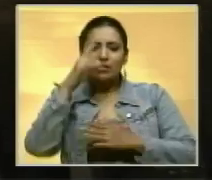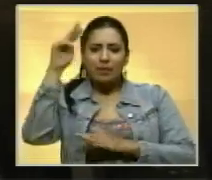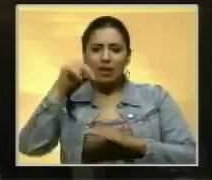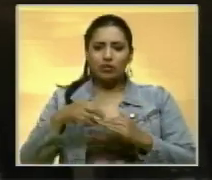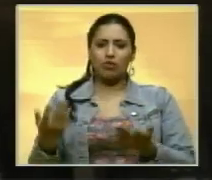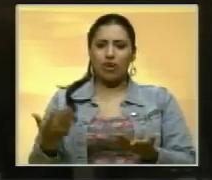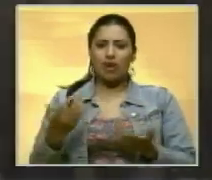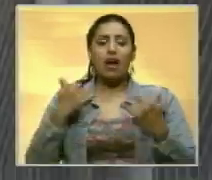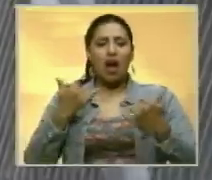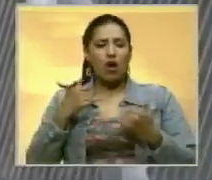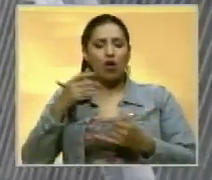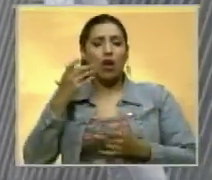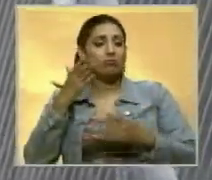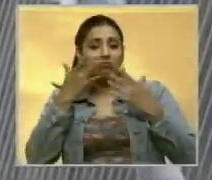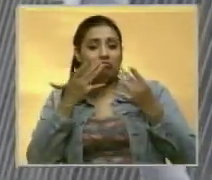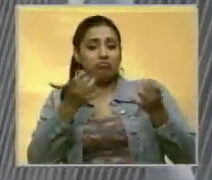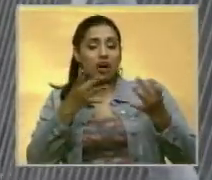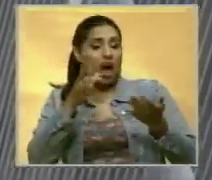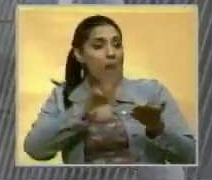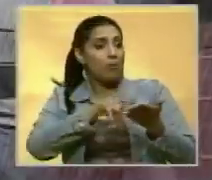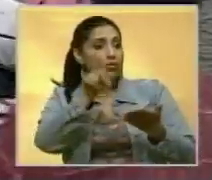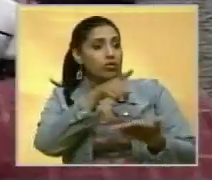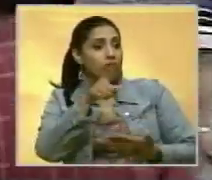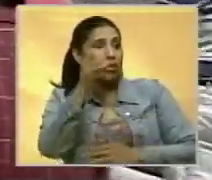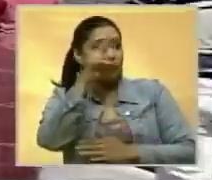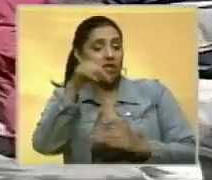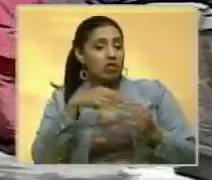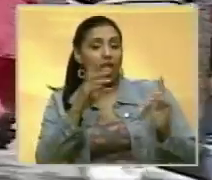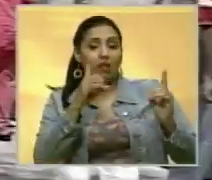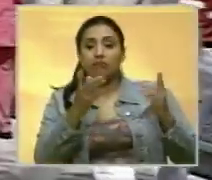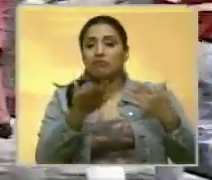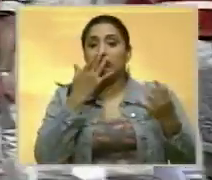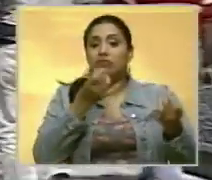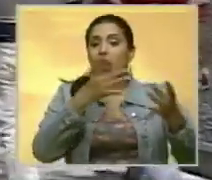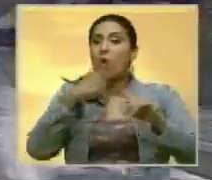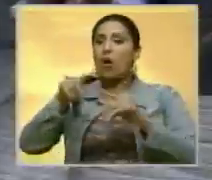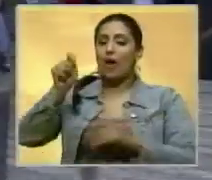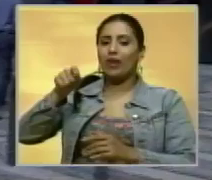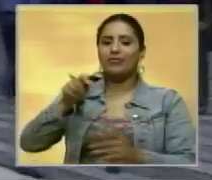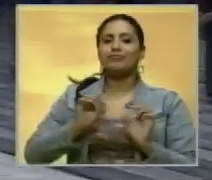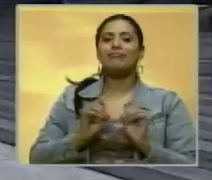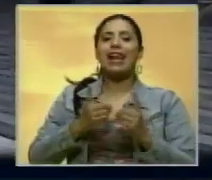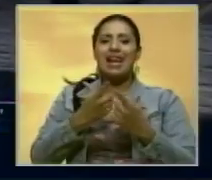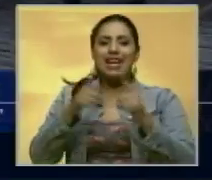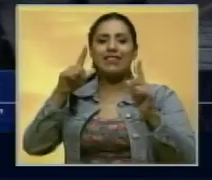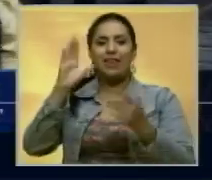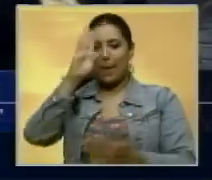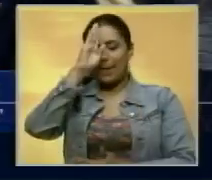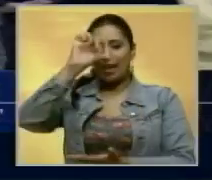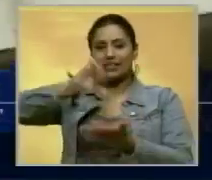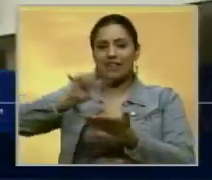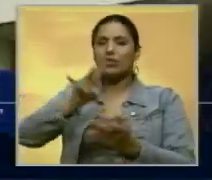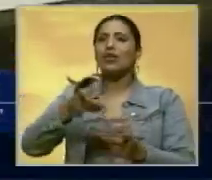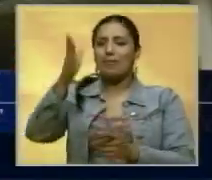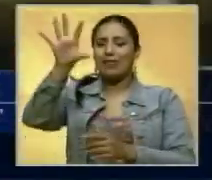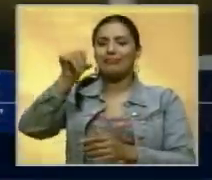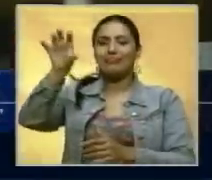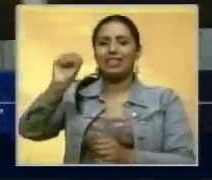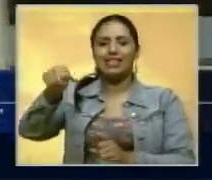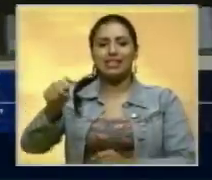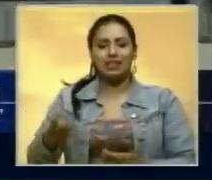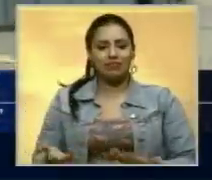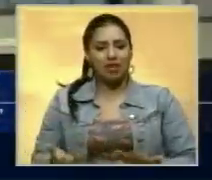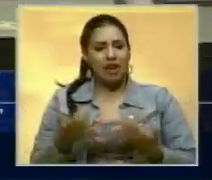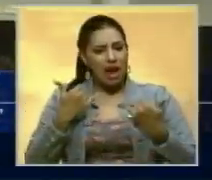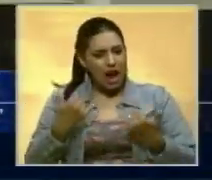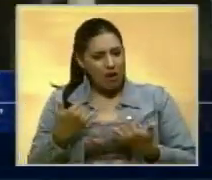FLAR, sin necesidad de contar con la aprobación de la Asamblea Nacional. La máxima corte, en ponencia de la presidenta de la Sala Constitucional y del